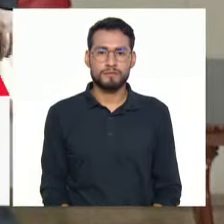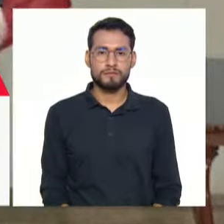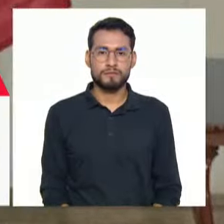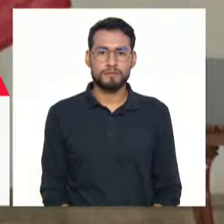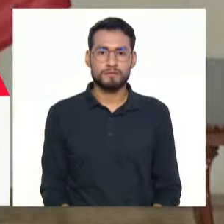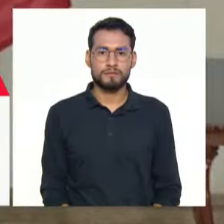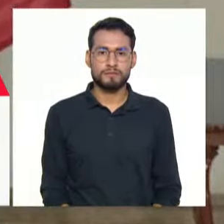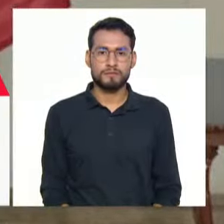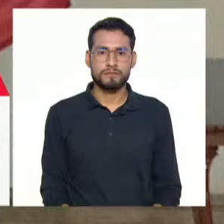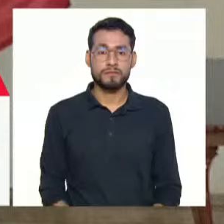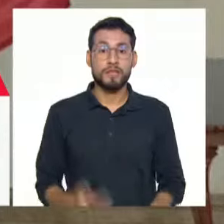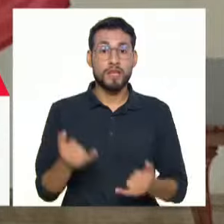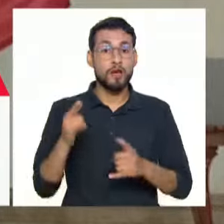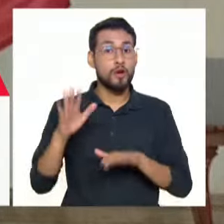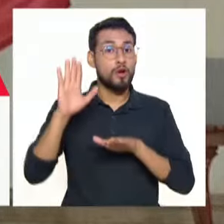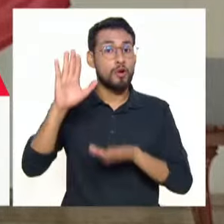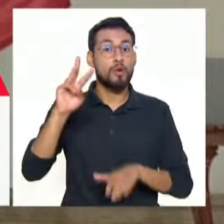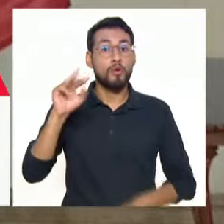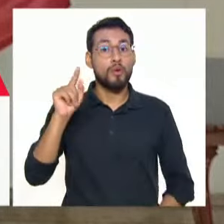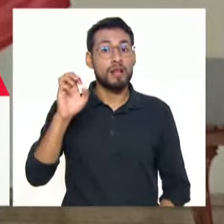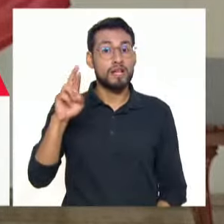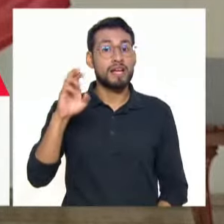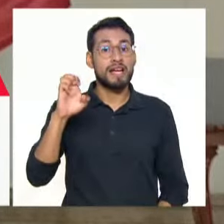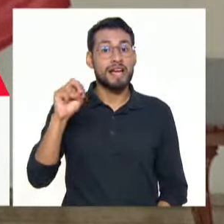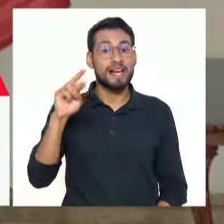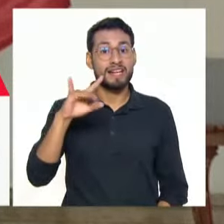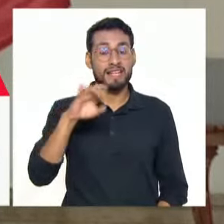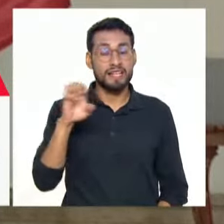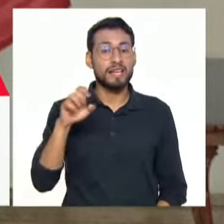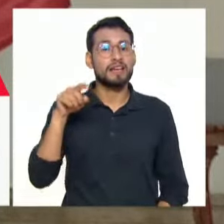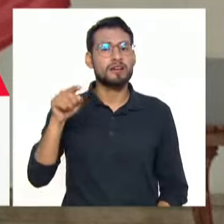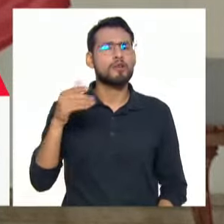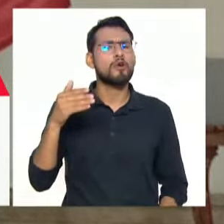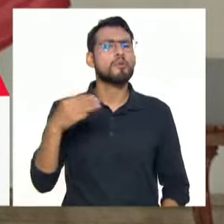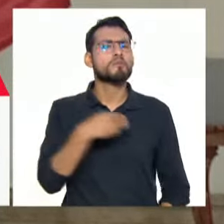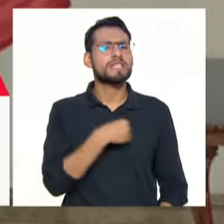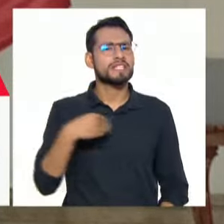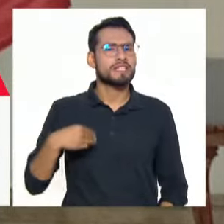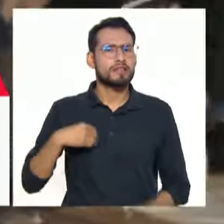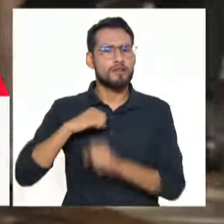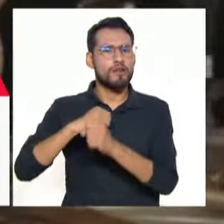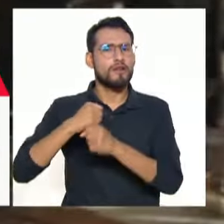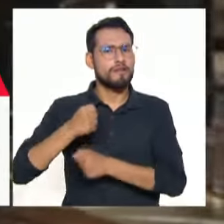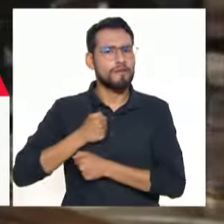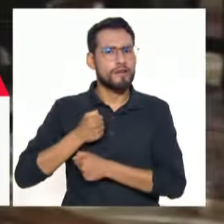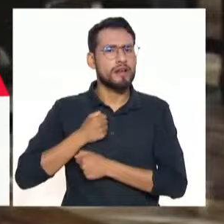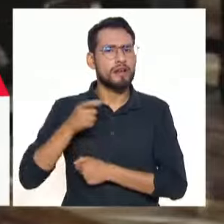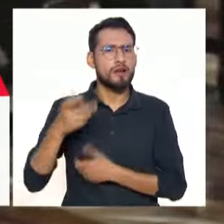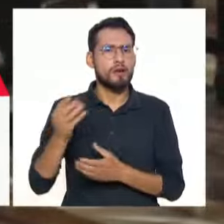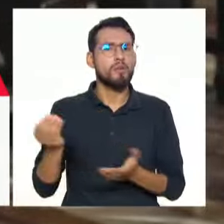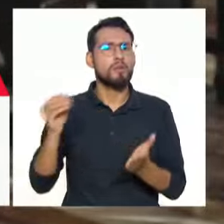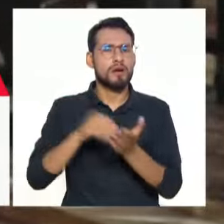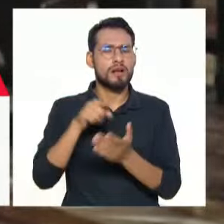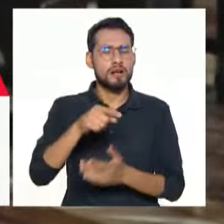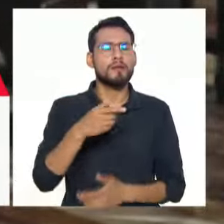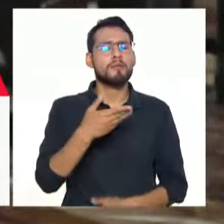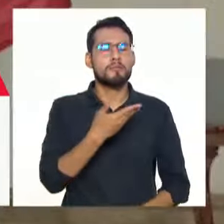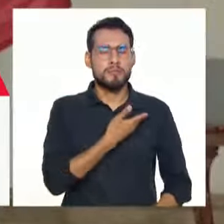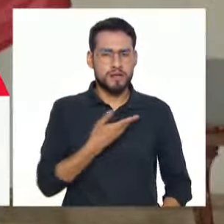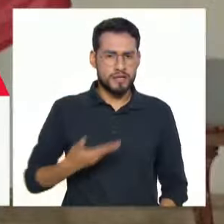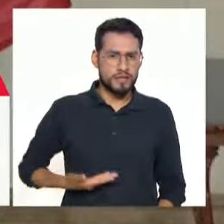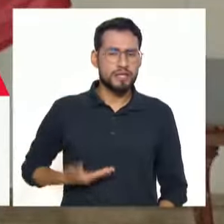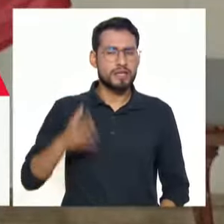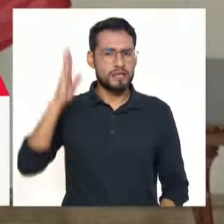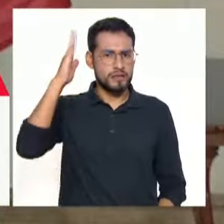Acaba de juramentar Walter Enrique Astudillo Chávez como ministro de Defensa, quien ha sido ratificado por la presidenta Dina